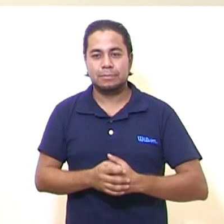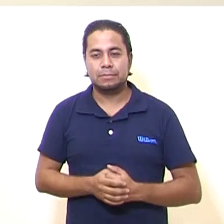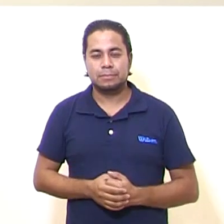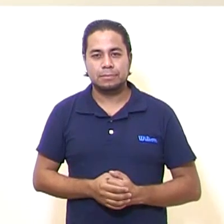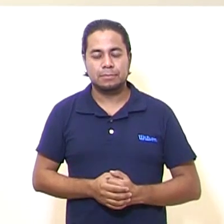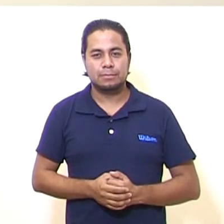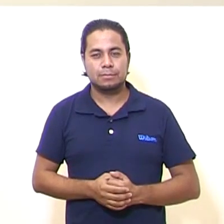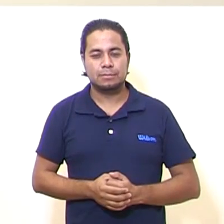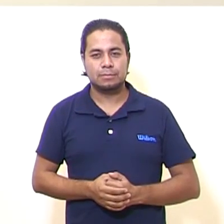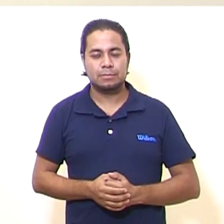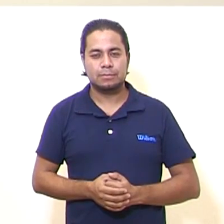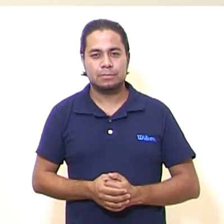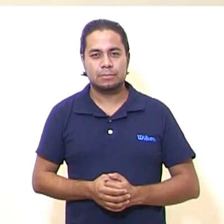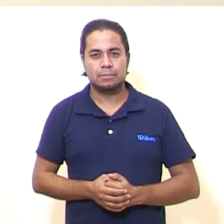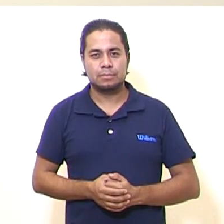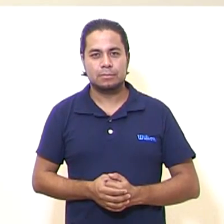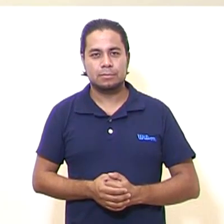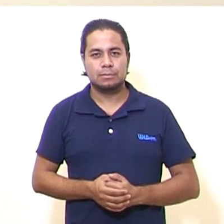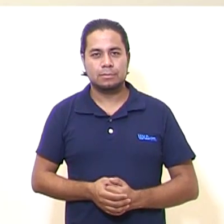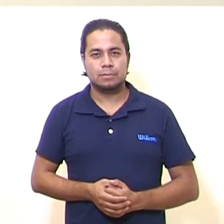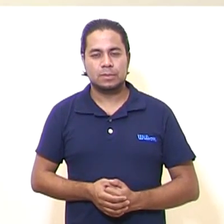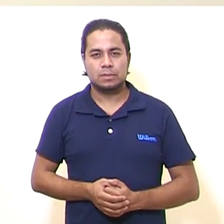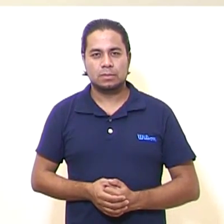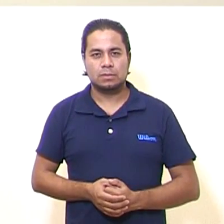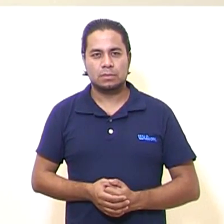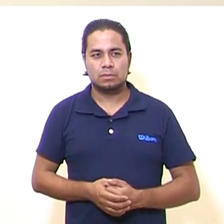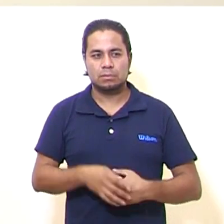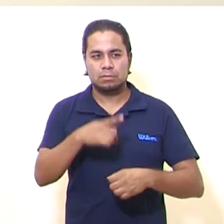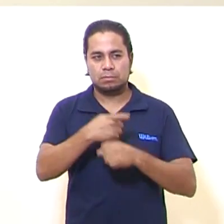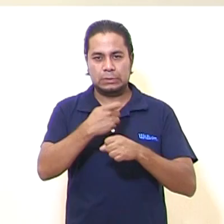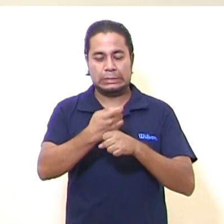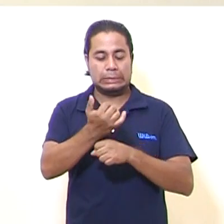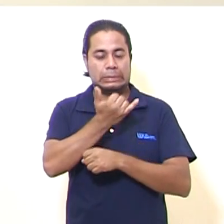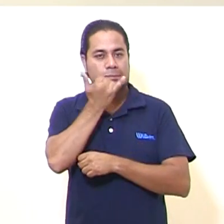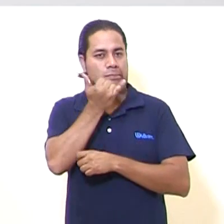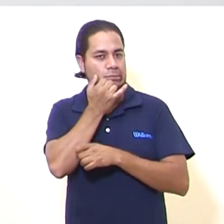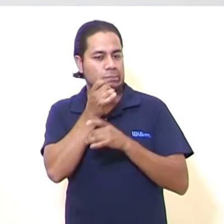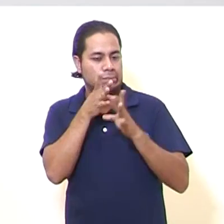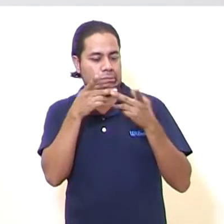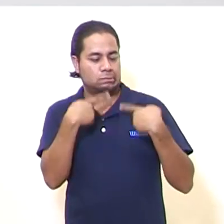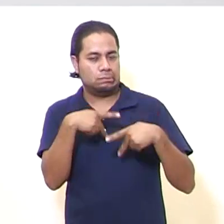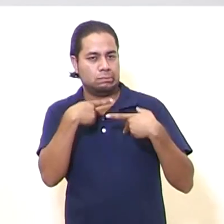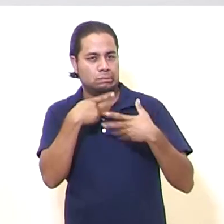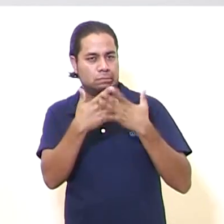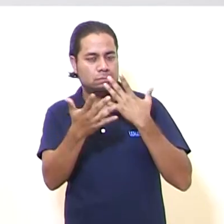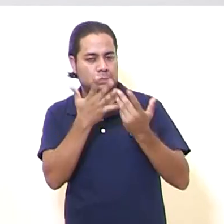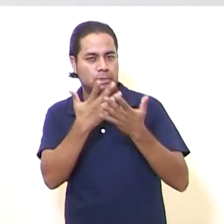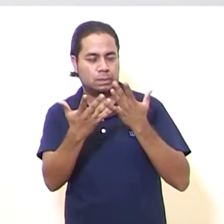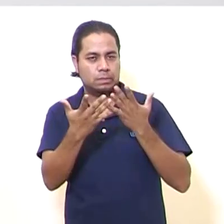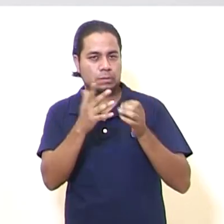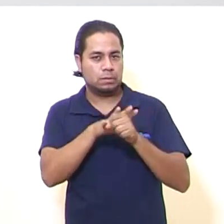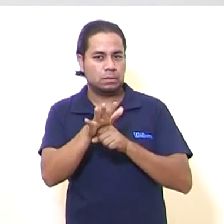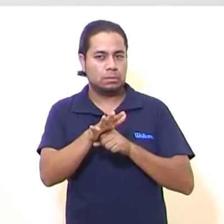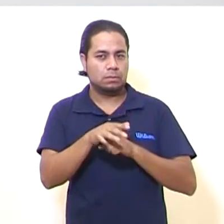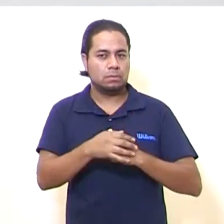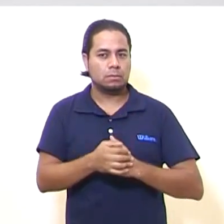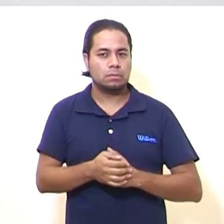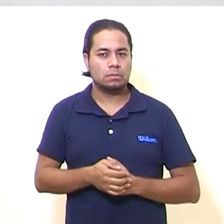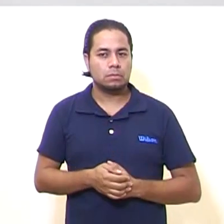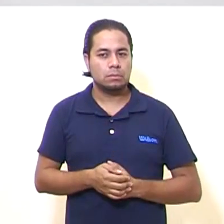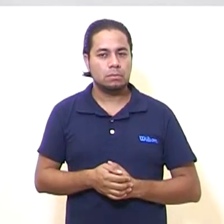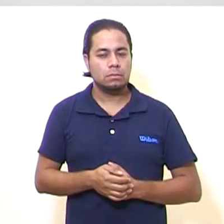Vamos a poner el primero que es. El primer error que cometemos es que siempre queremos